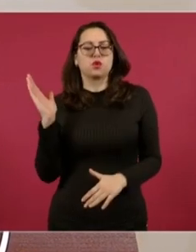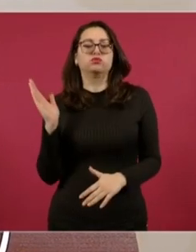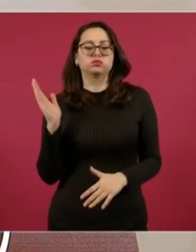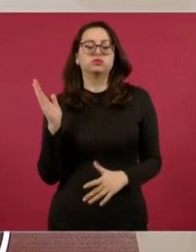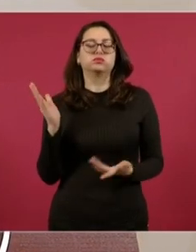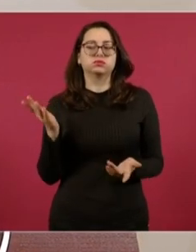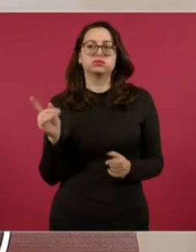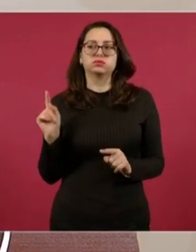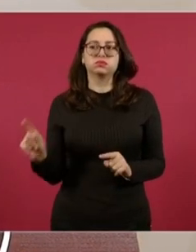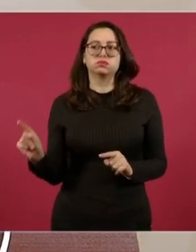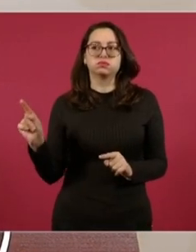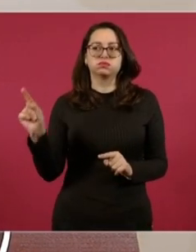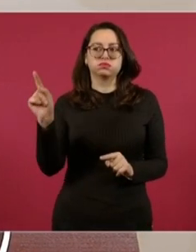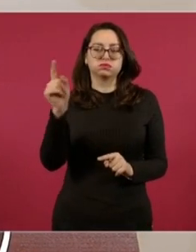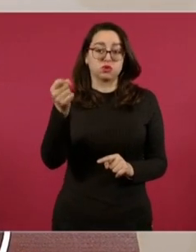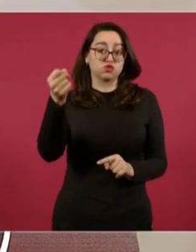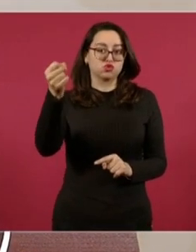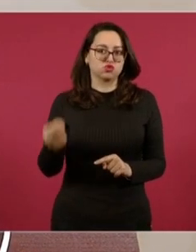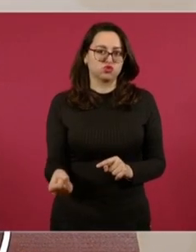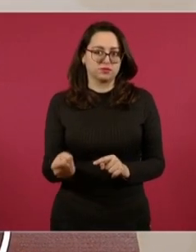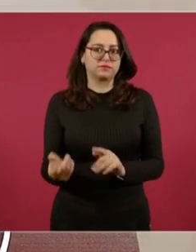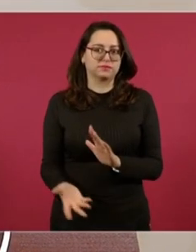obras en el sureste,